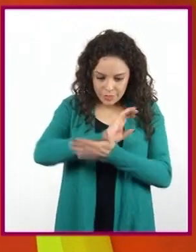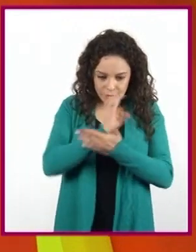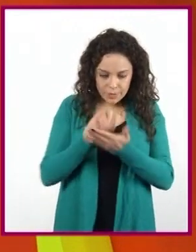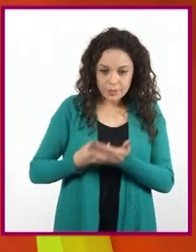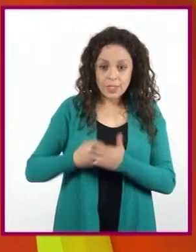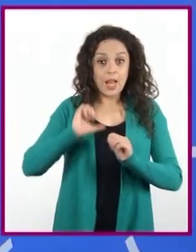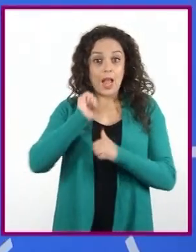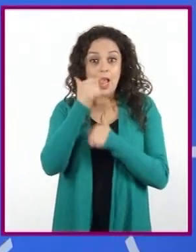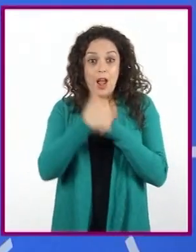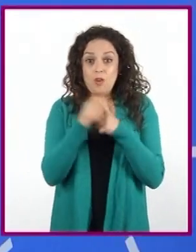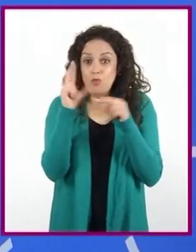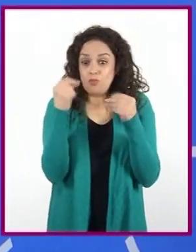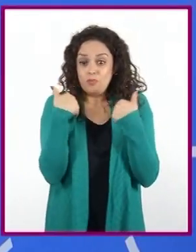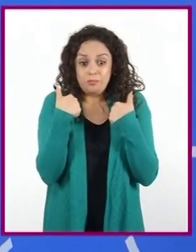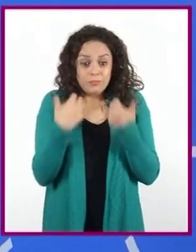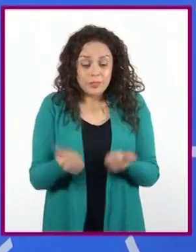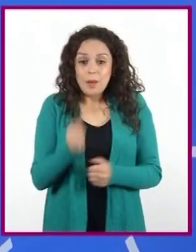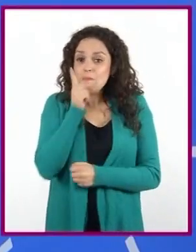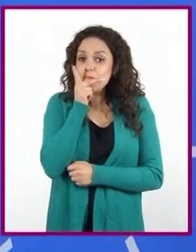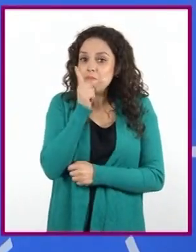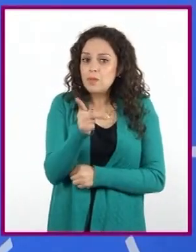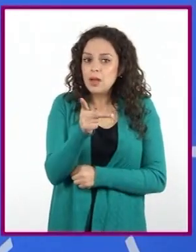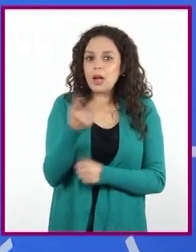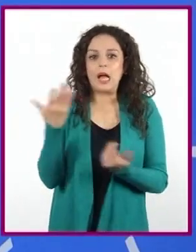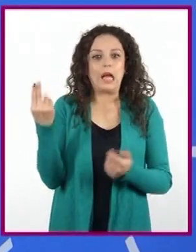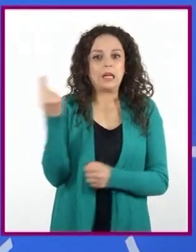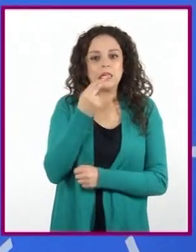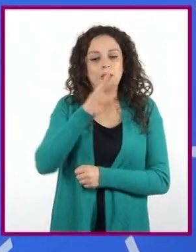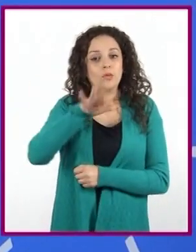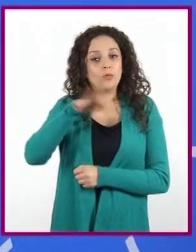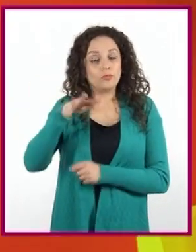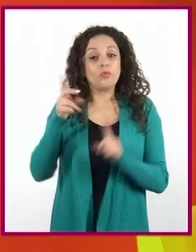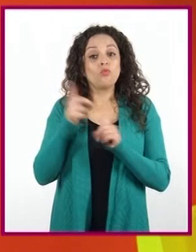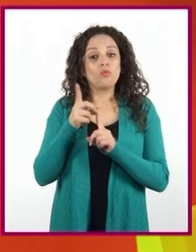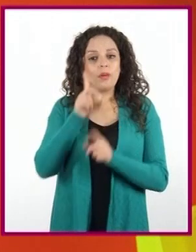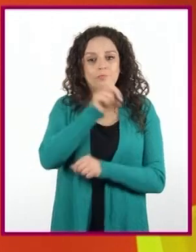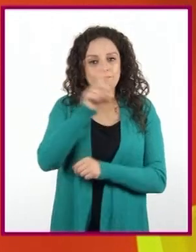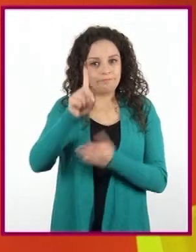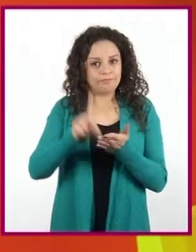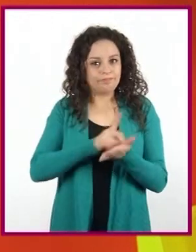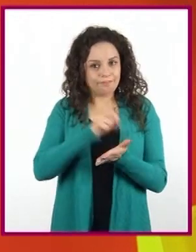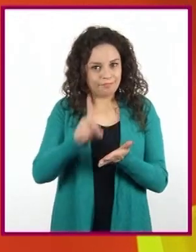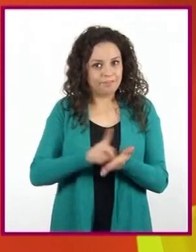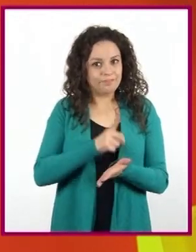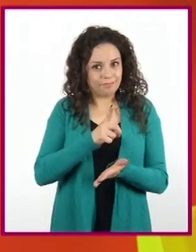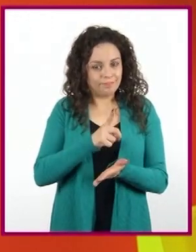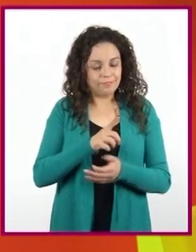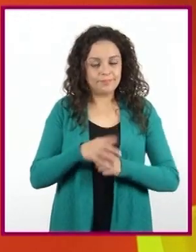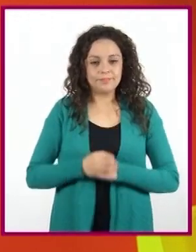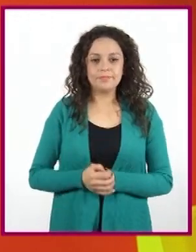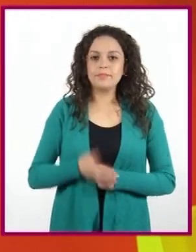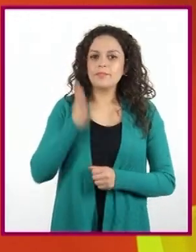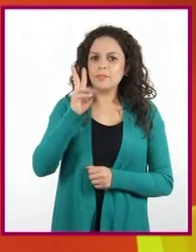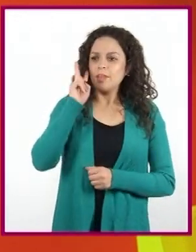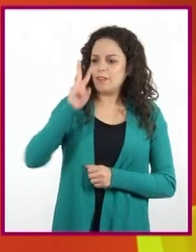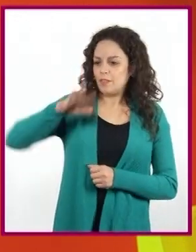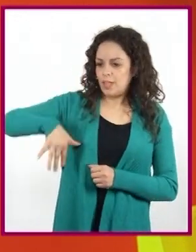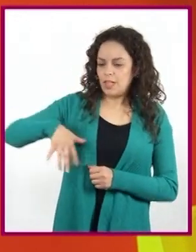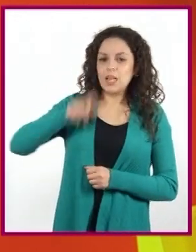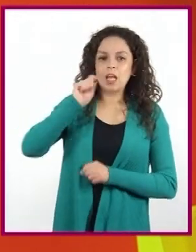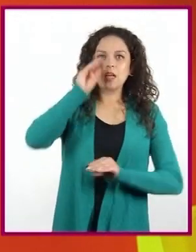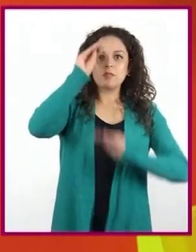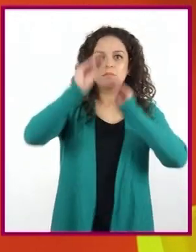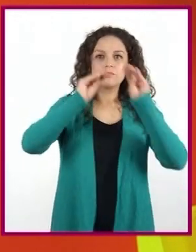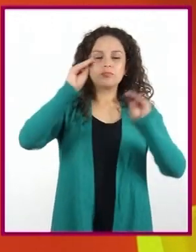no entendemos alguna palabra, hay que buscarla en los diccionarios. Vimos anteriormente la estructura del